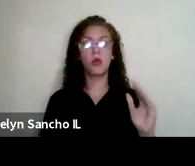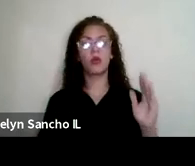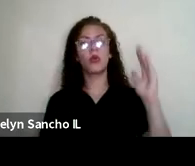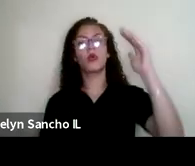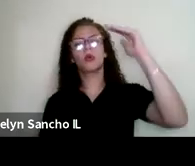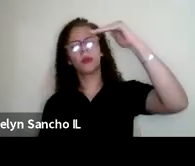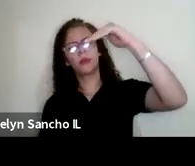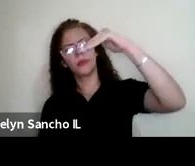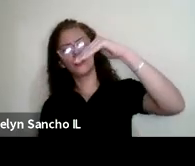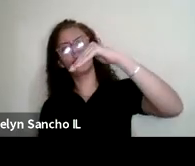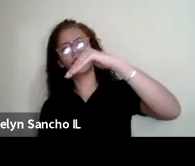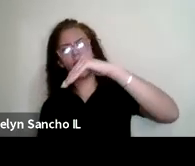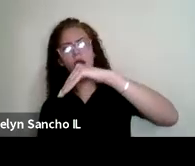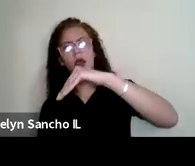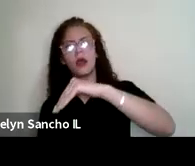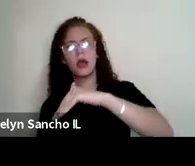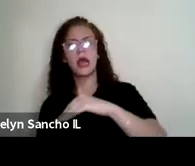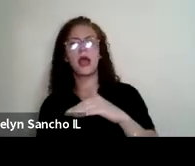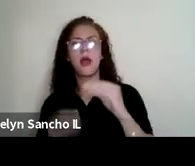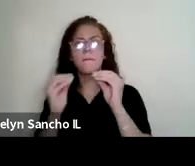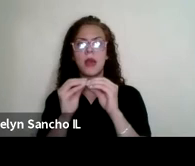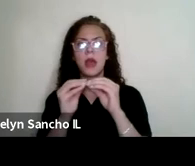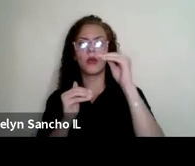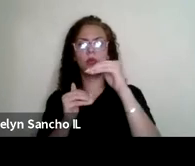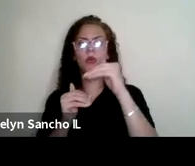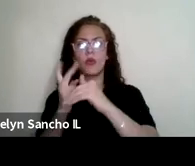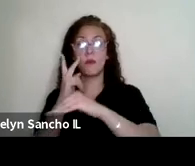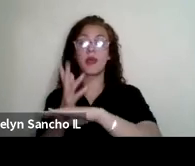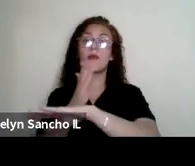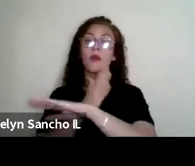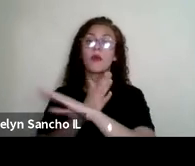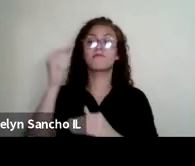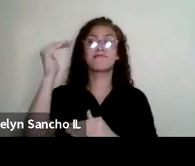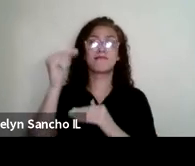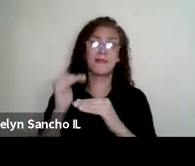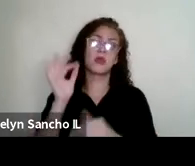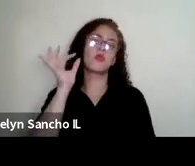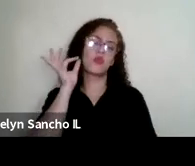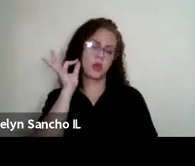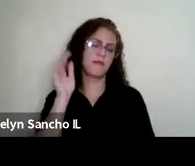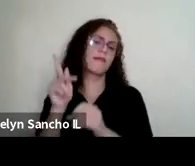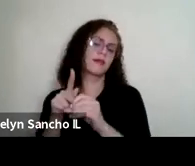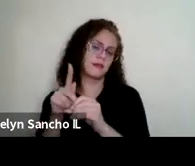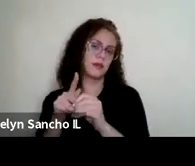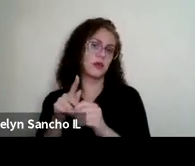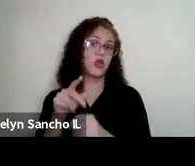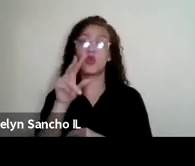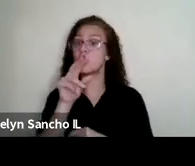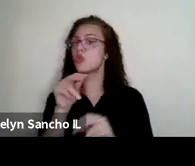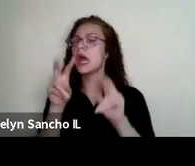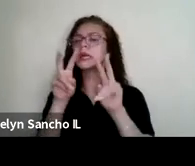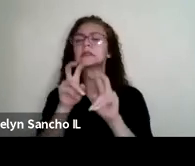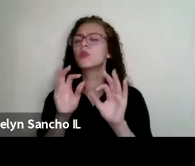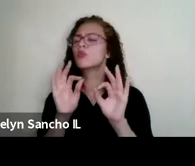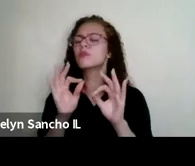bajando, bajando, bajando, y cada vez, como vimos previamente, hay menos mujeres, ¿verdad? No se ha analizado muy